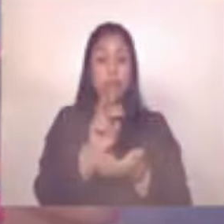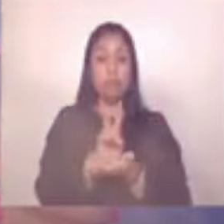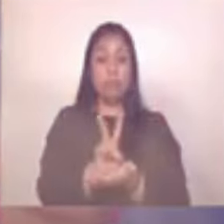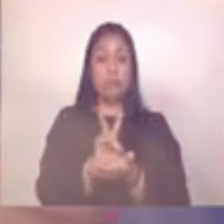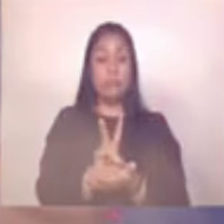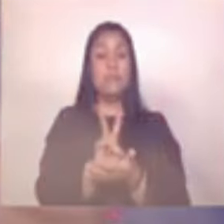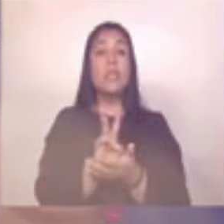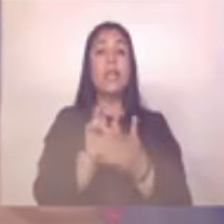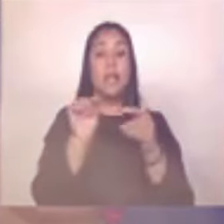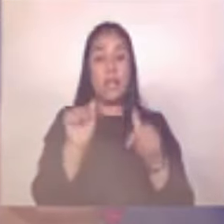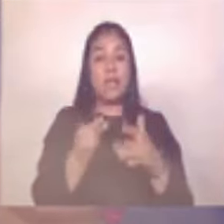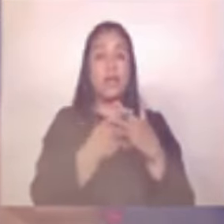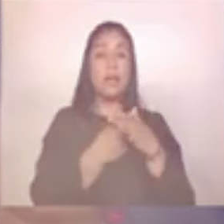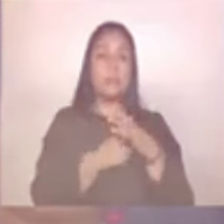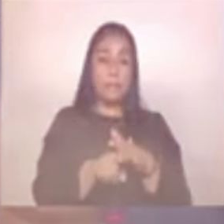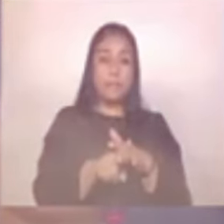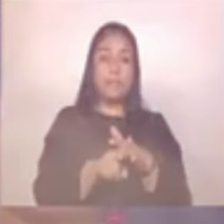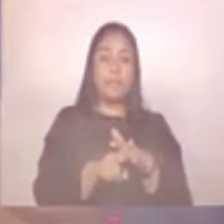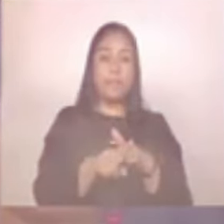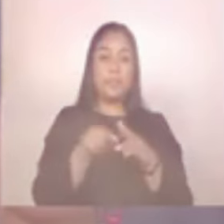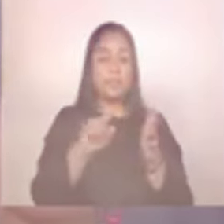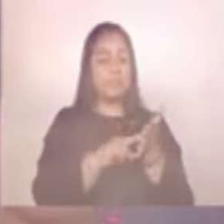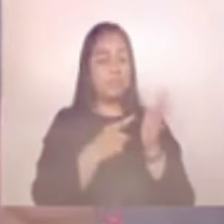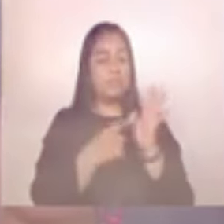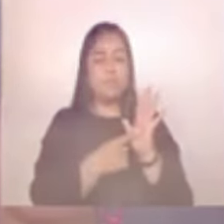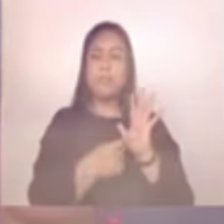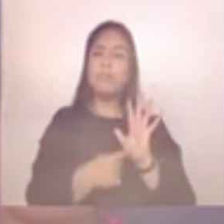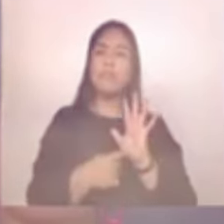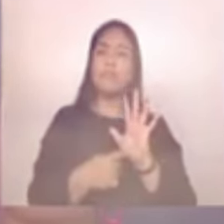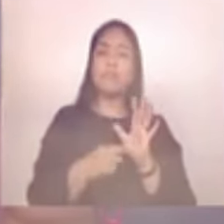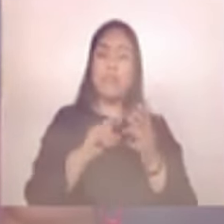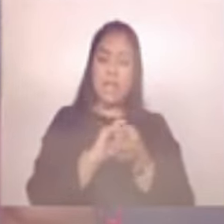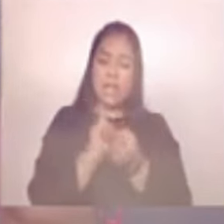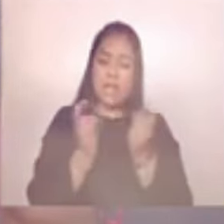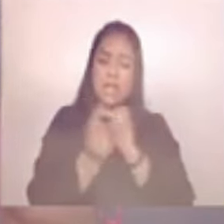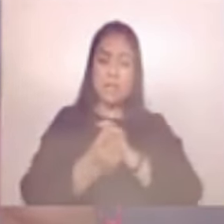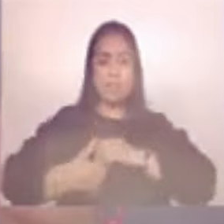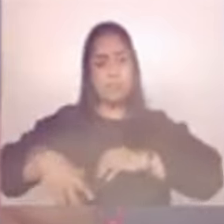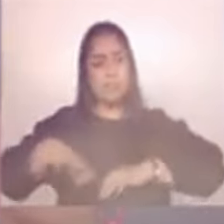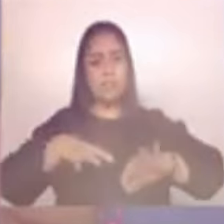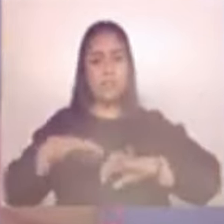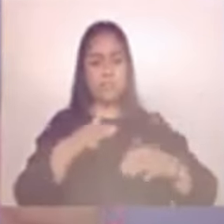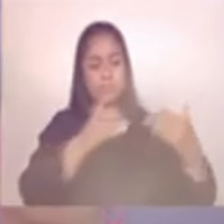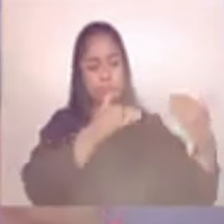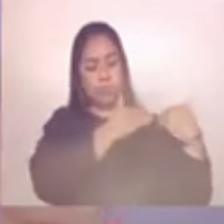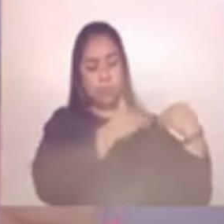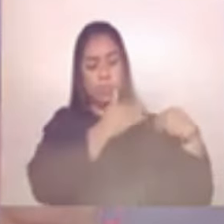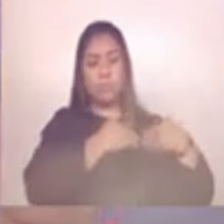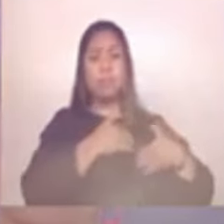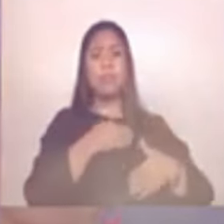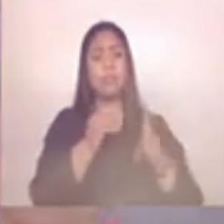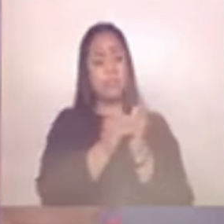se empieza a traducir en compromisos concretos, que son el